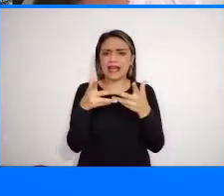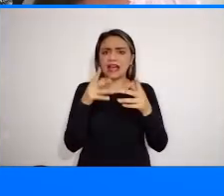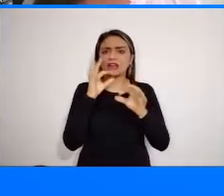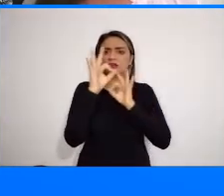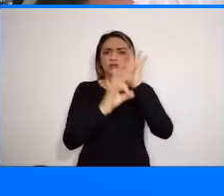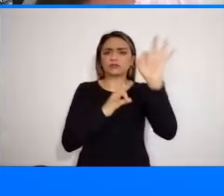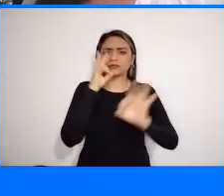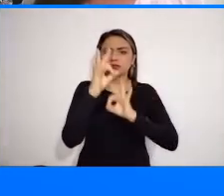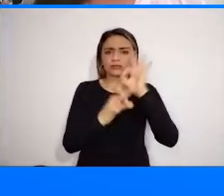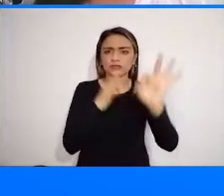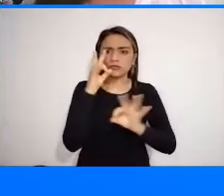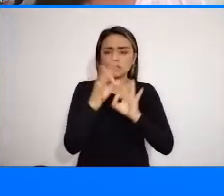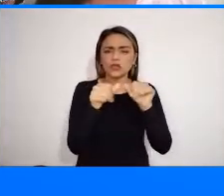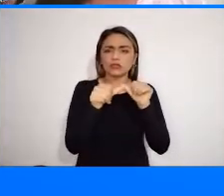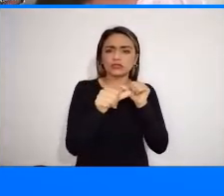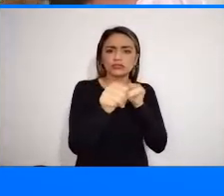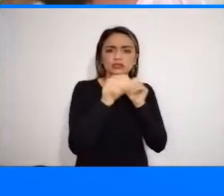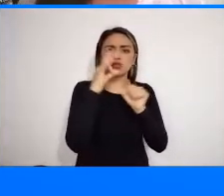conservación, hacia la